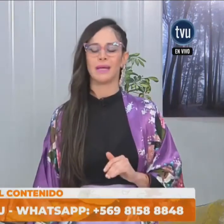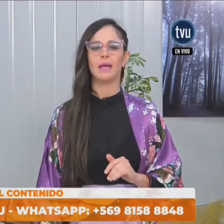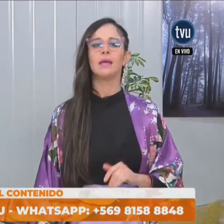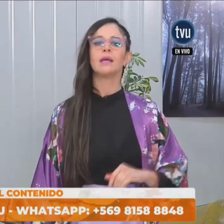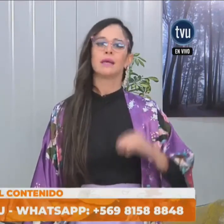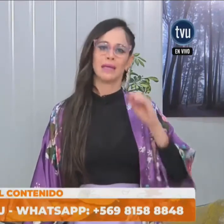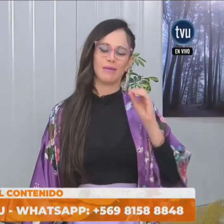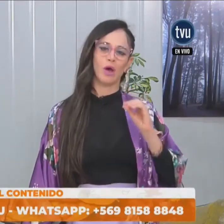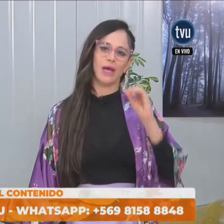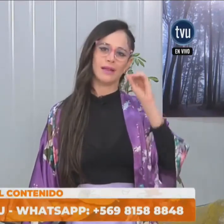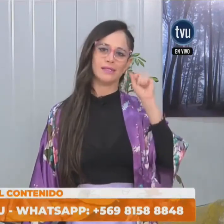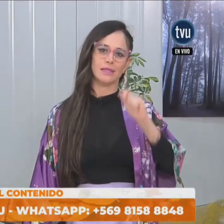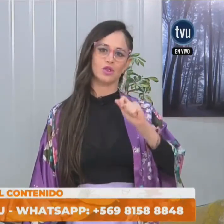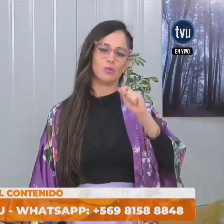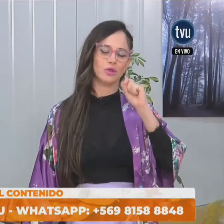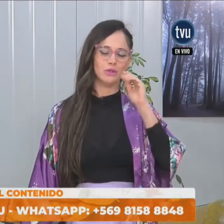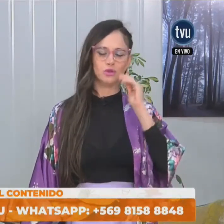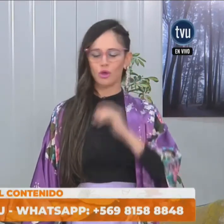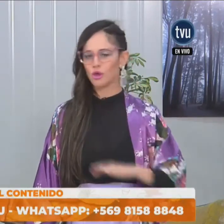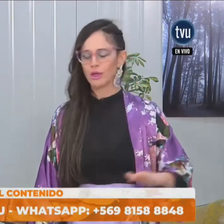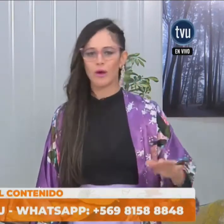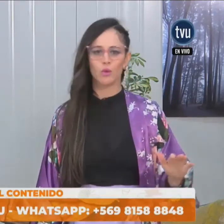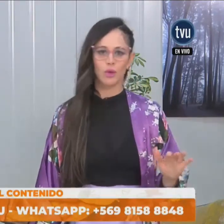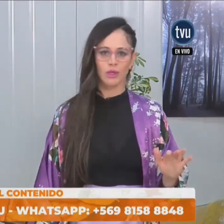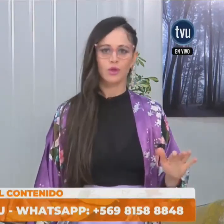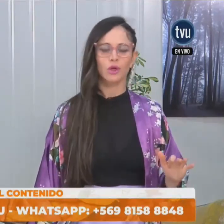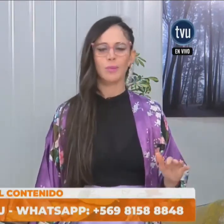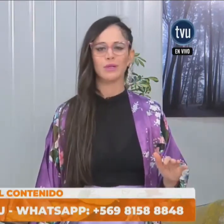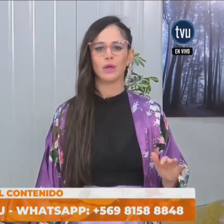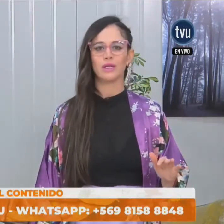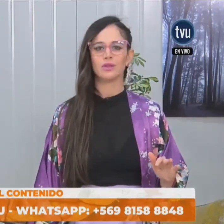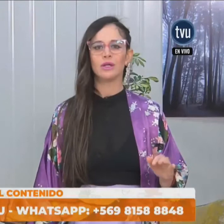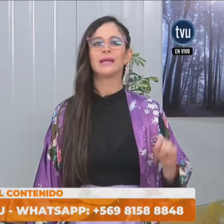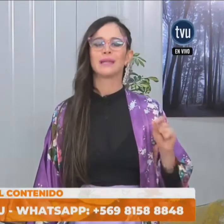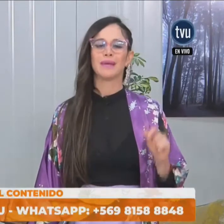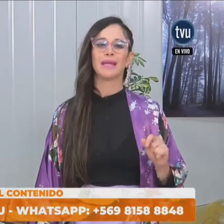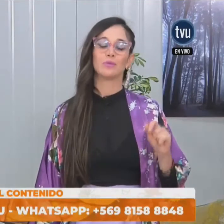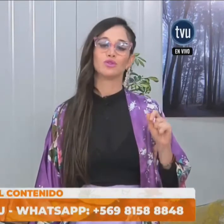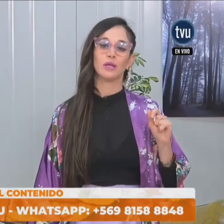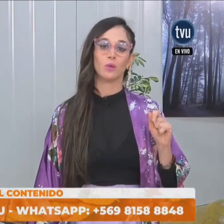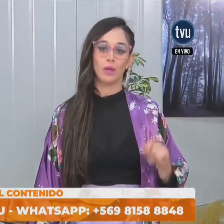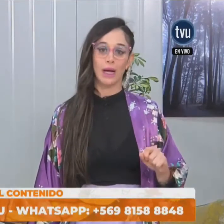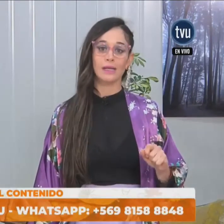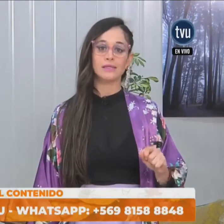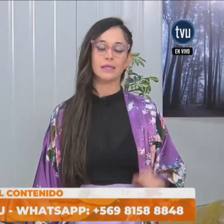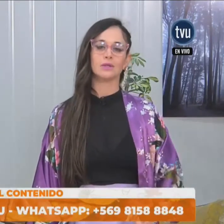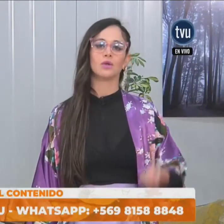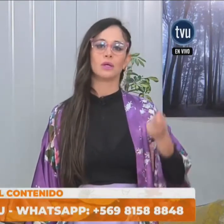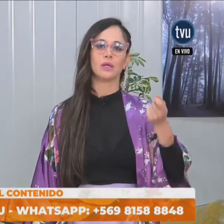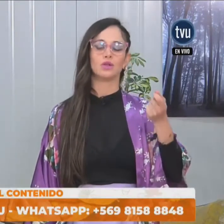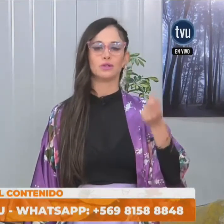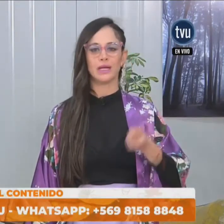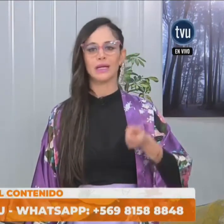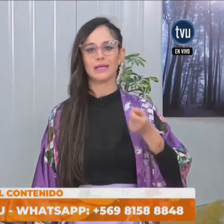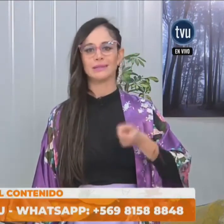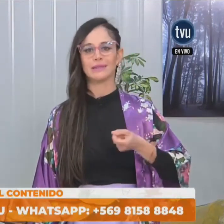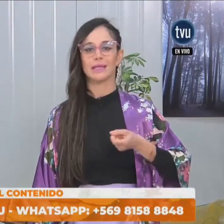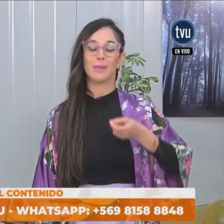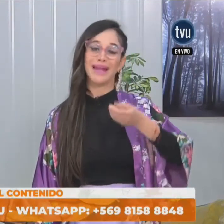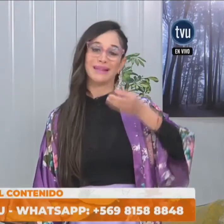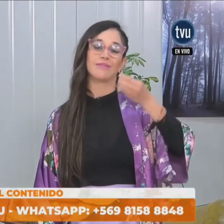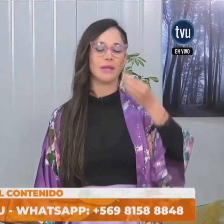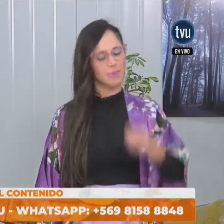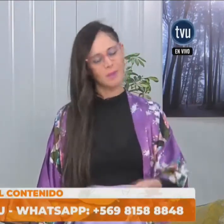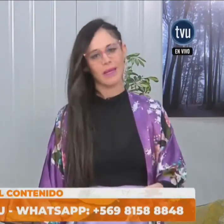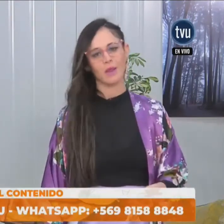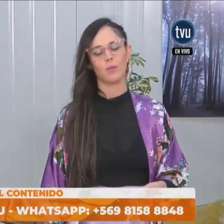de semana que vamos a estar, ¿cierto?, mostrando todo lo que va ocurriendo con respecto a esto, también queremos educar, ¿cierto?, y contarle a la gente de qué